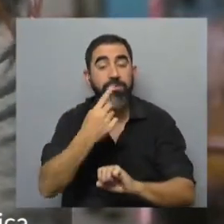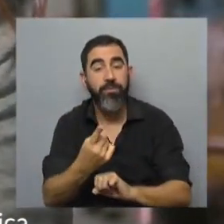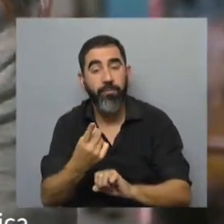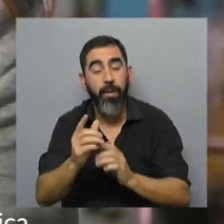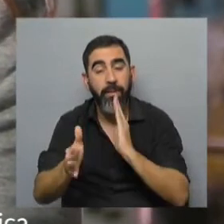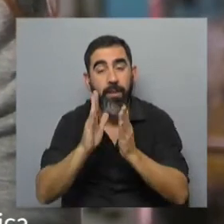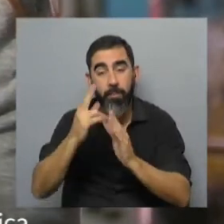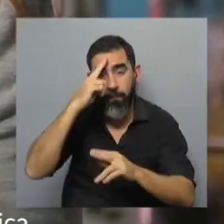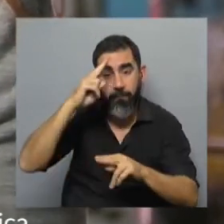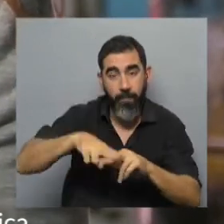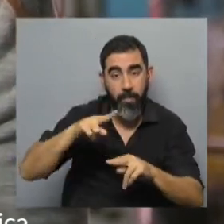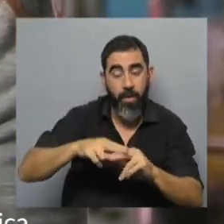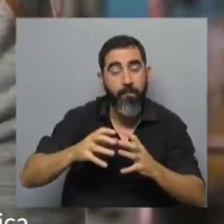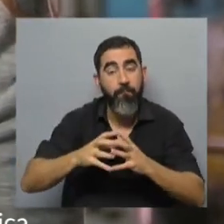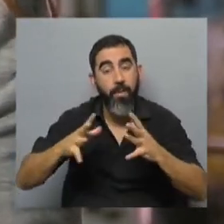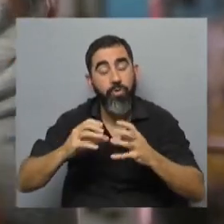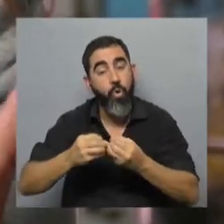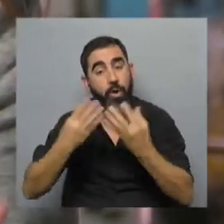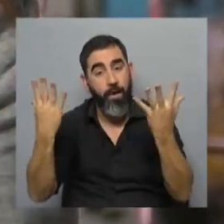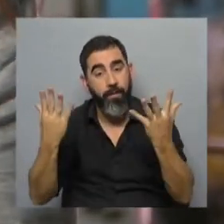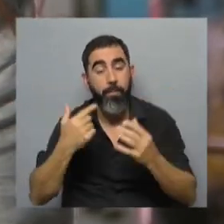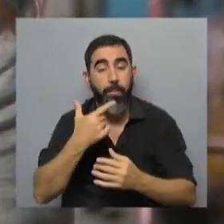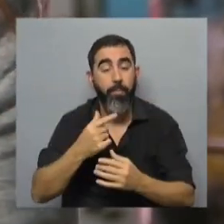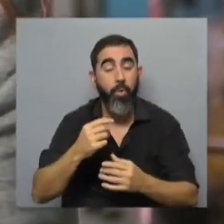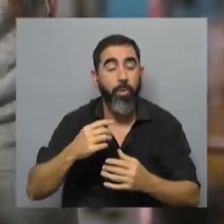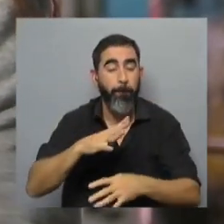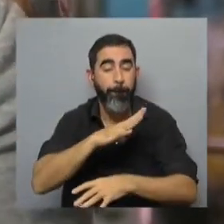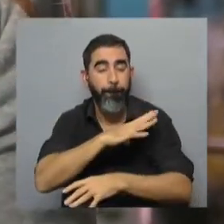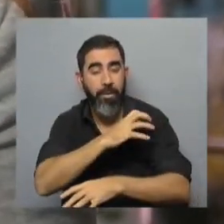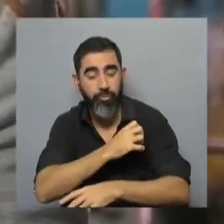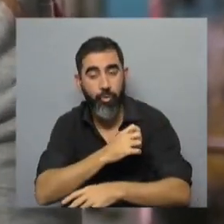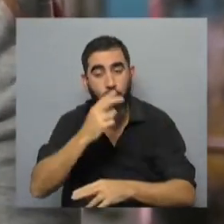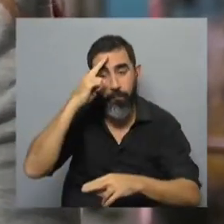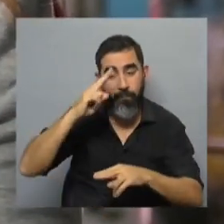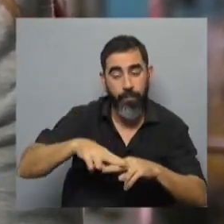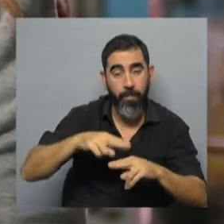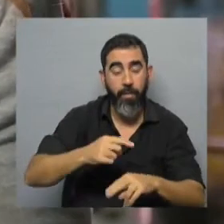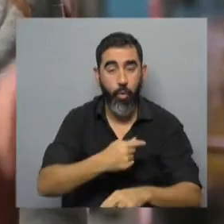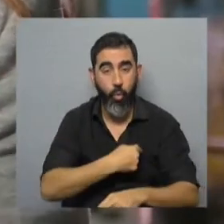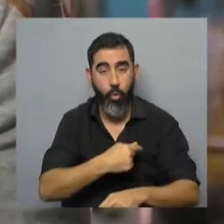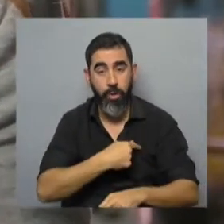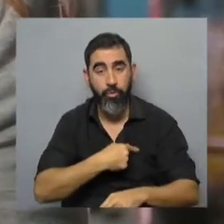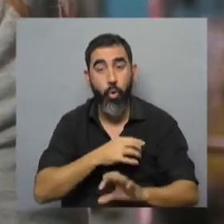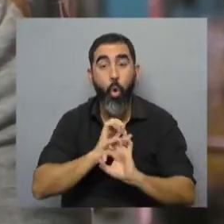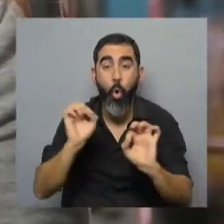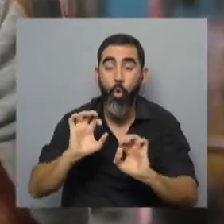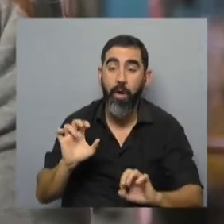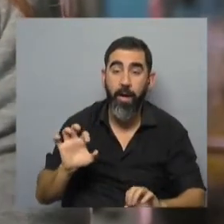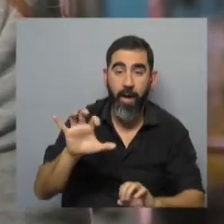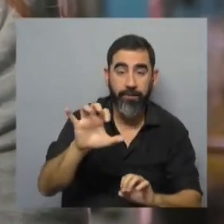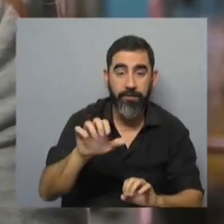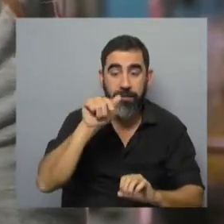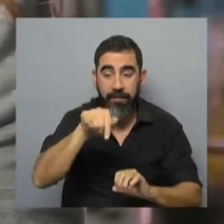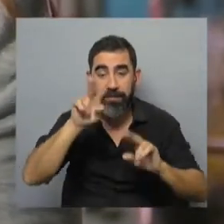tratar enfermedades con inflamación crónica como la hipertensión, otras enfermedades cardiovasculares o el cáncer. Sobre